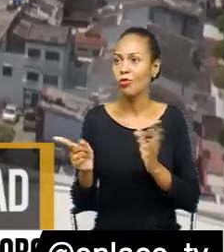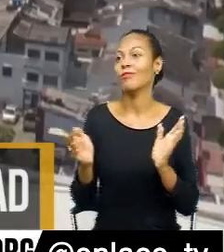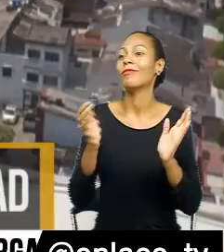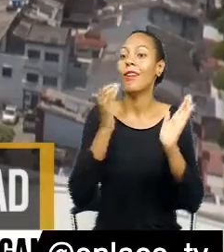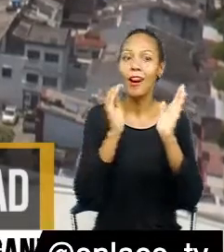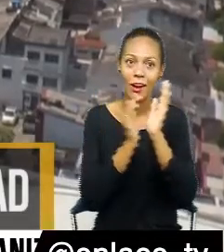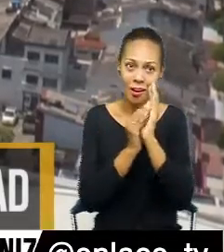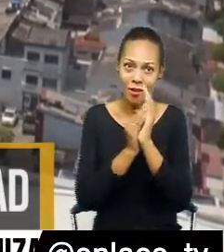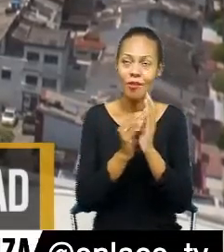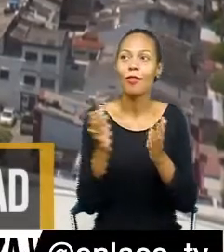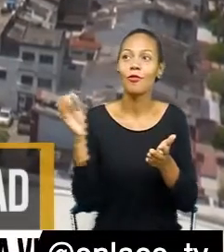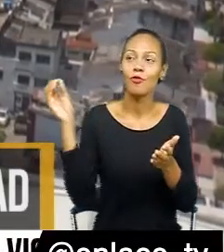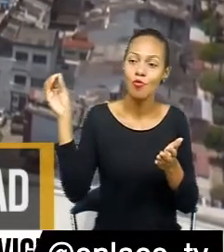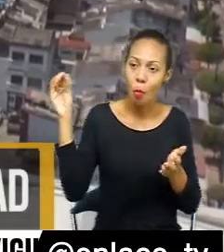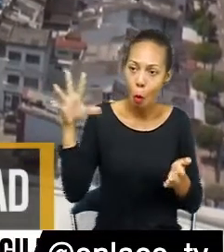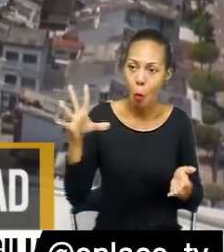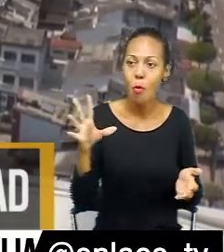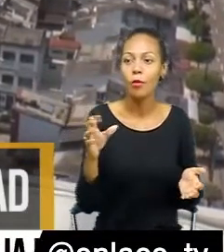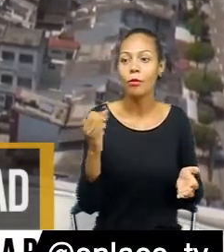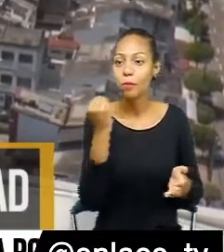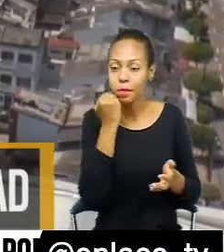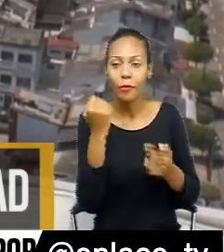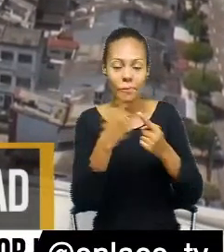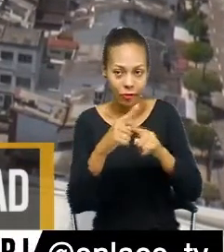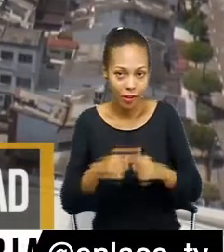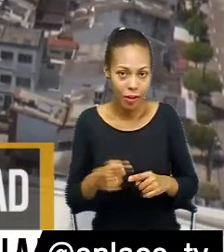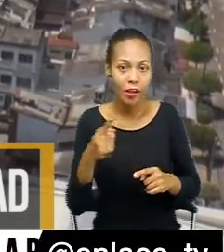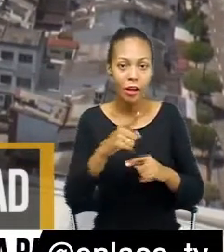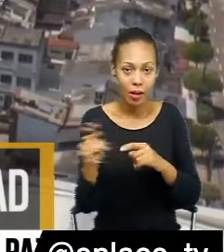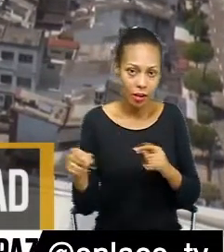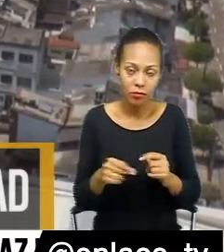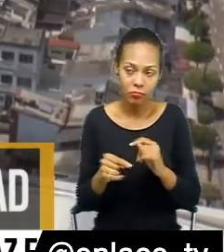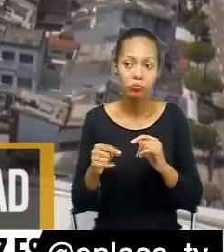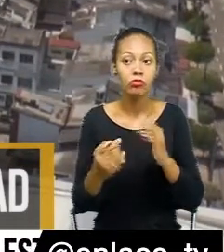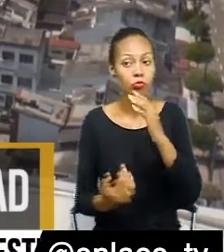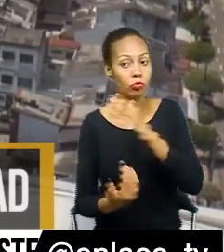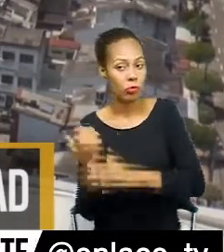Vamos a hacer una visita industrial, estamos programando con ellos